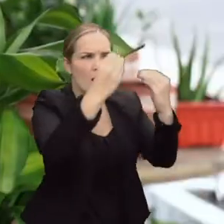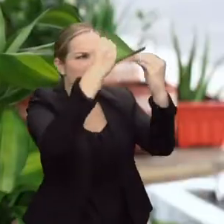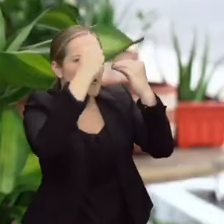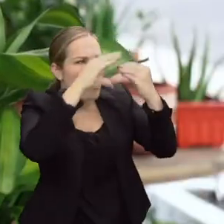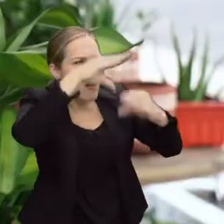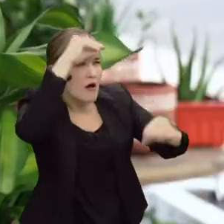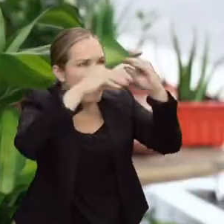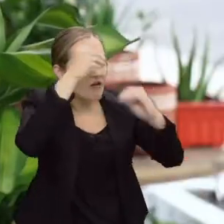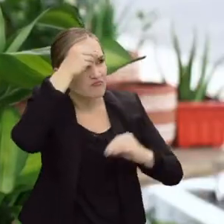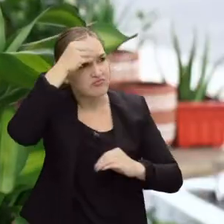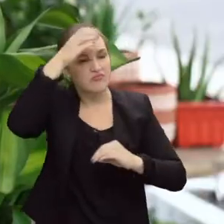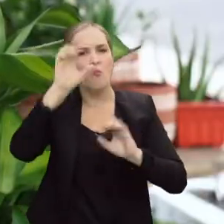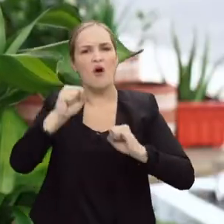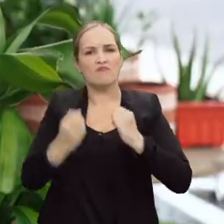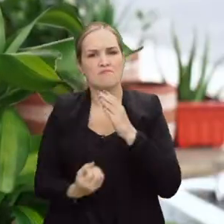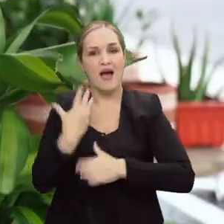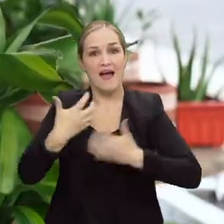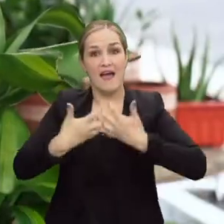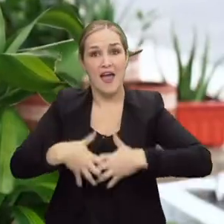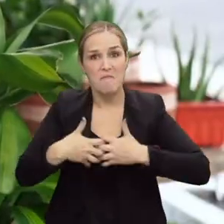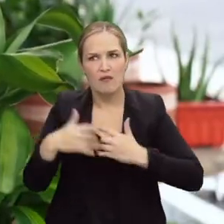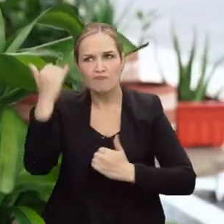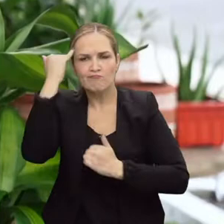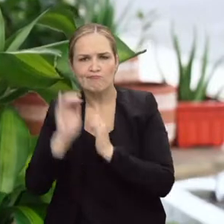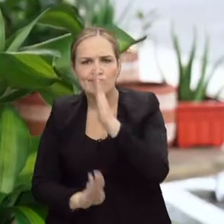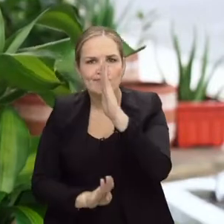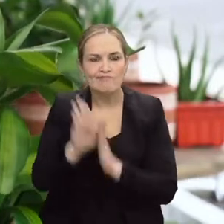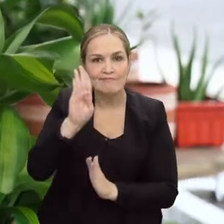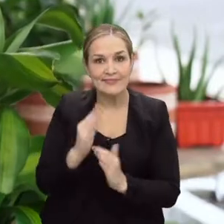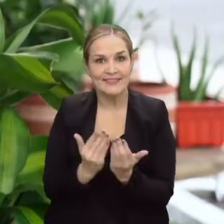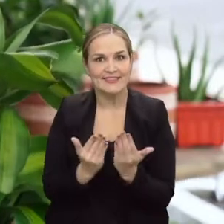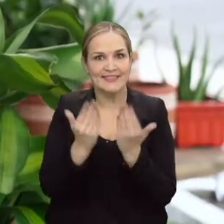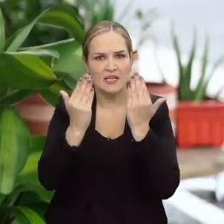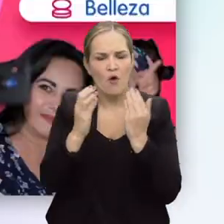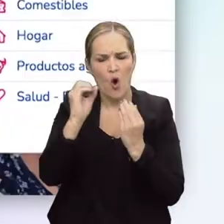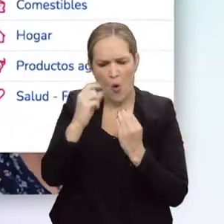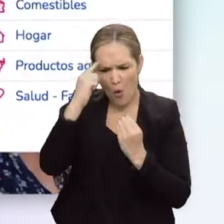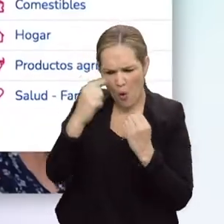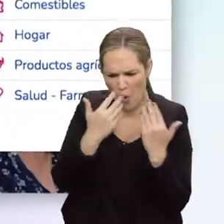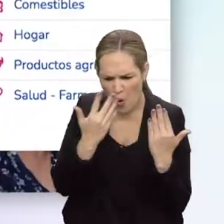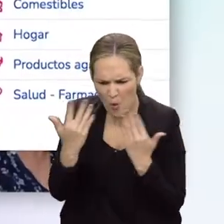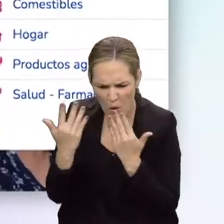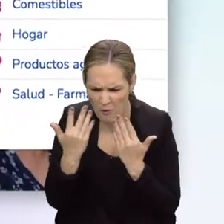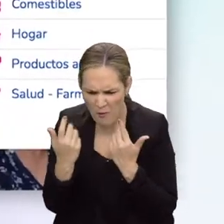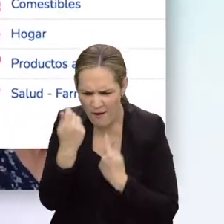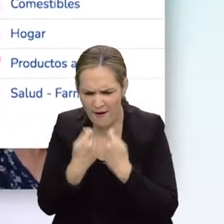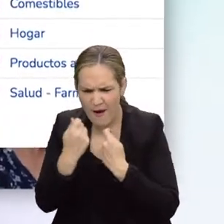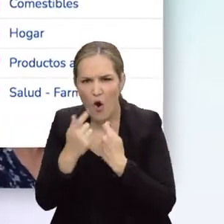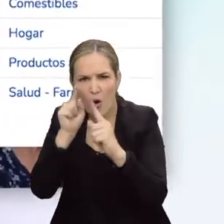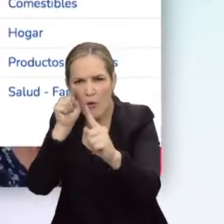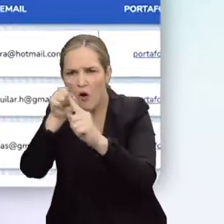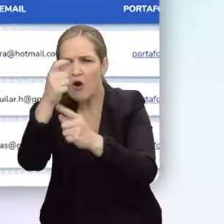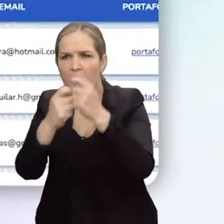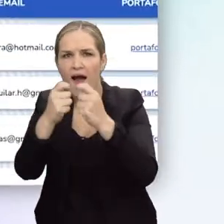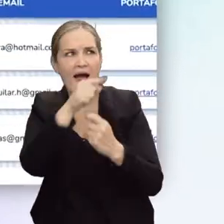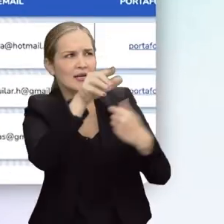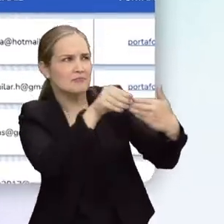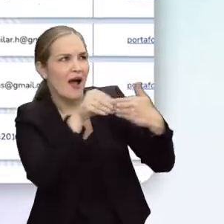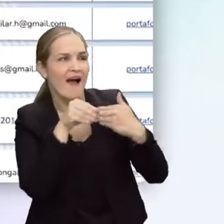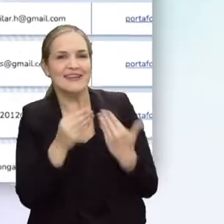permiten capacitarnos, formarnos para poder crear empresa, para emprender, para saber cómo llevar nuestro